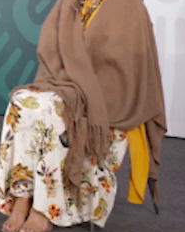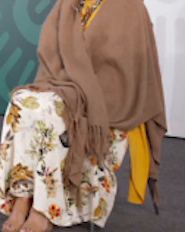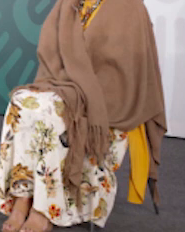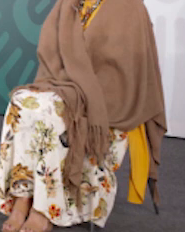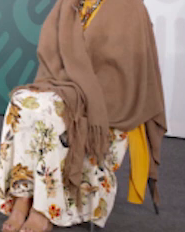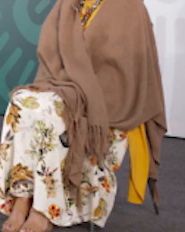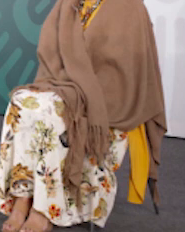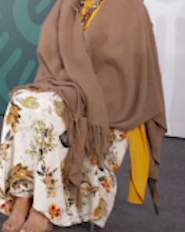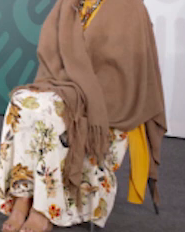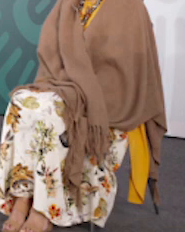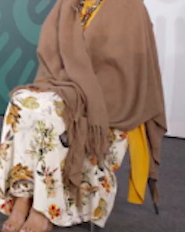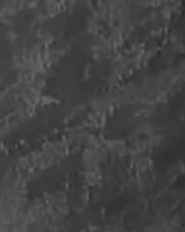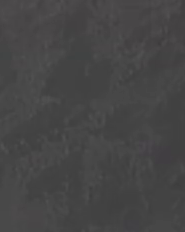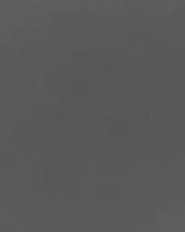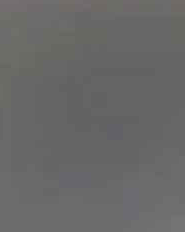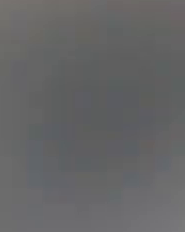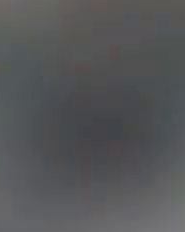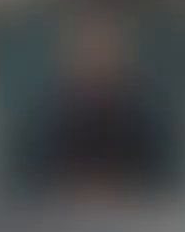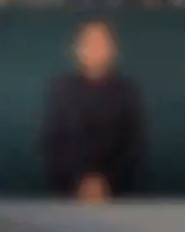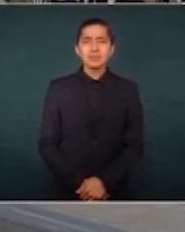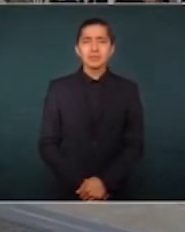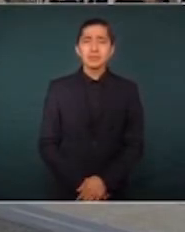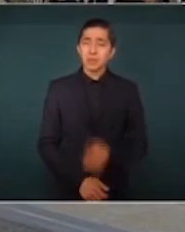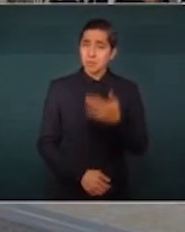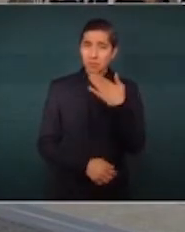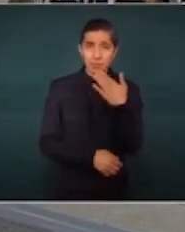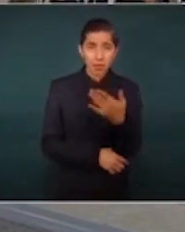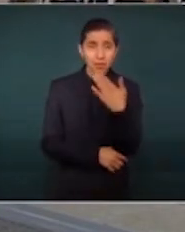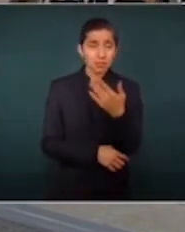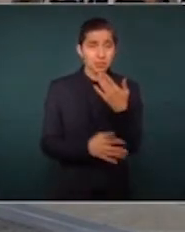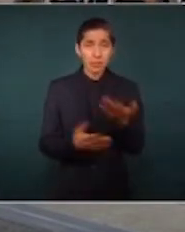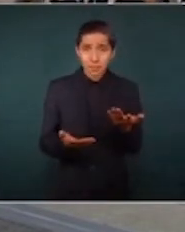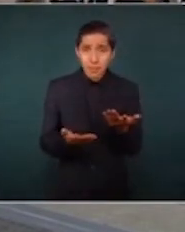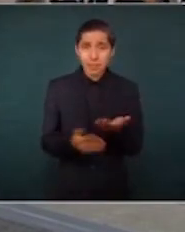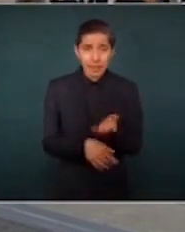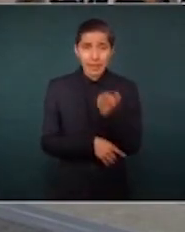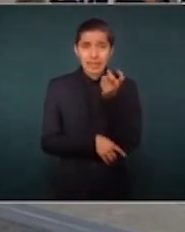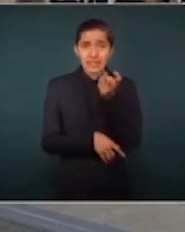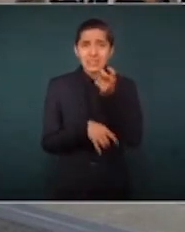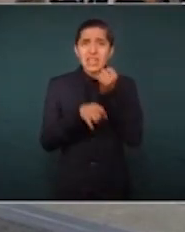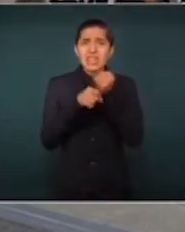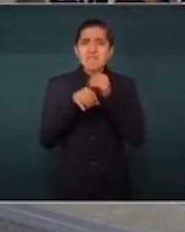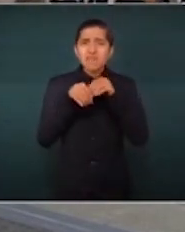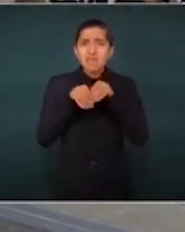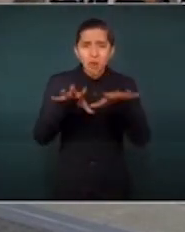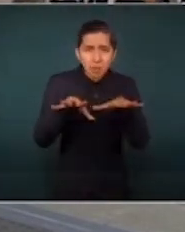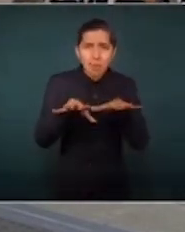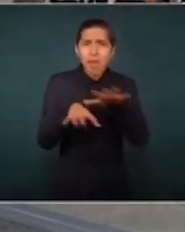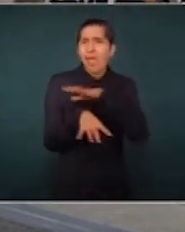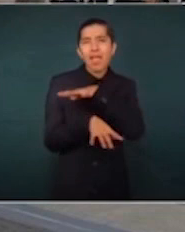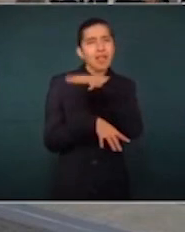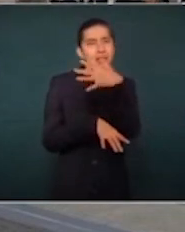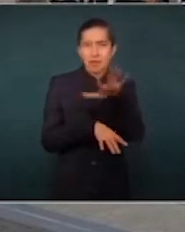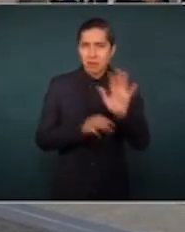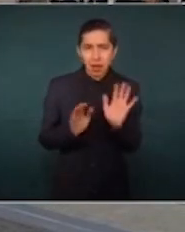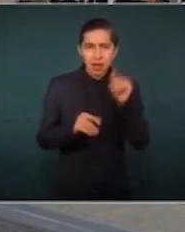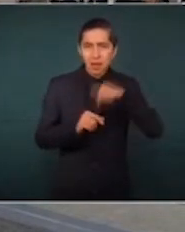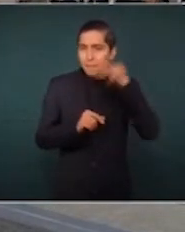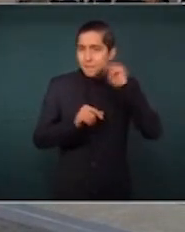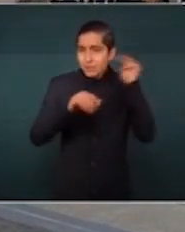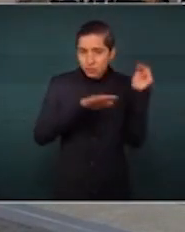nos vemos el próximo video. Muy bien, pues este es el informe en general en Michoacán